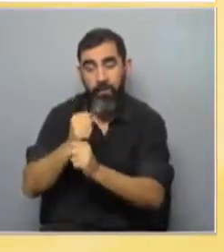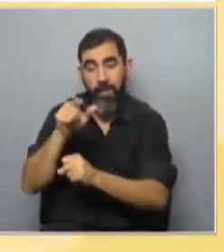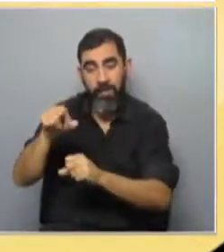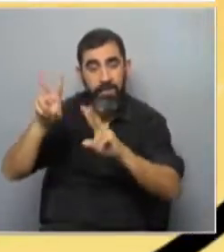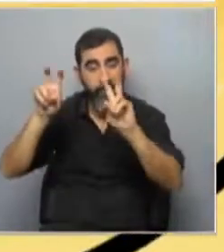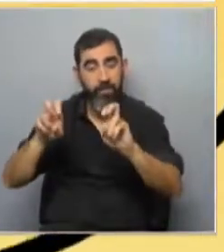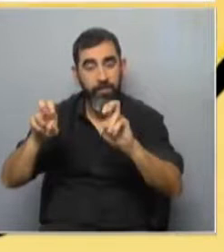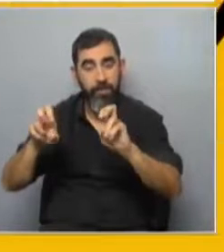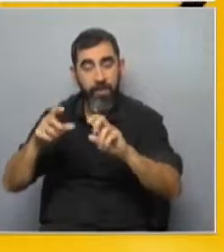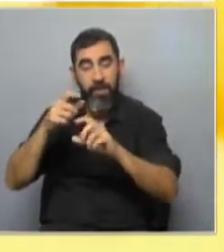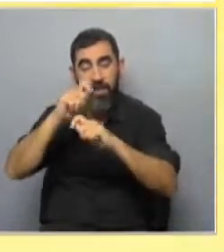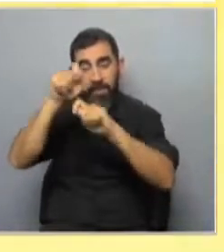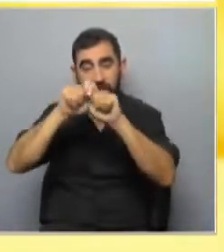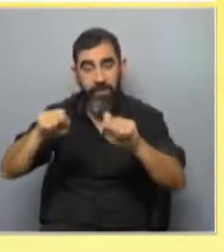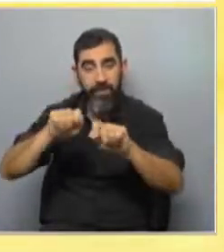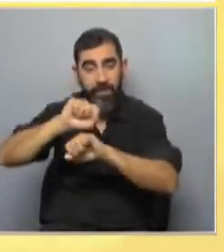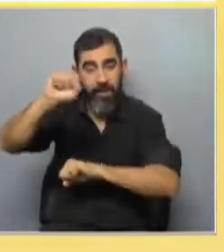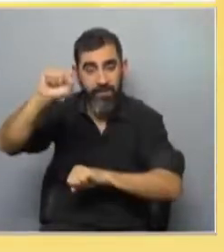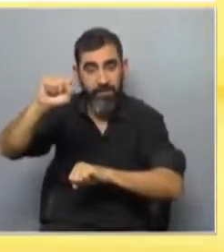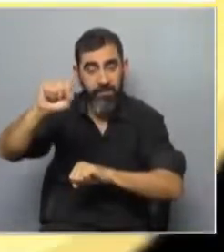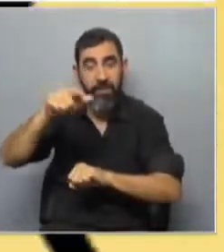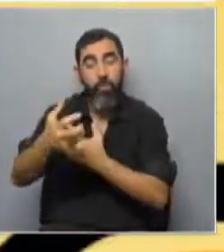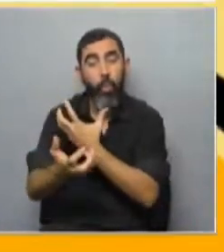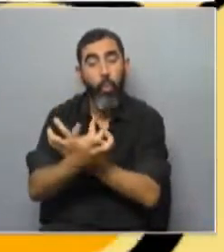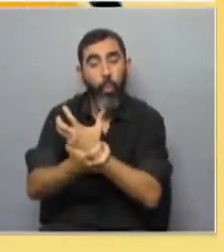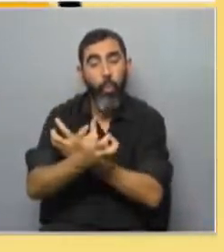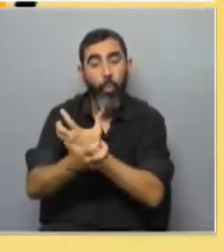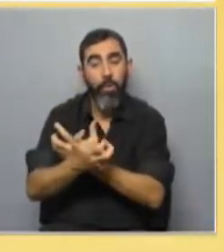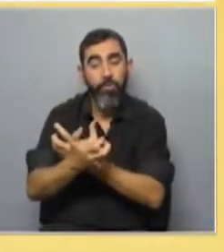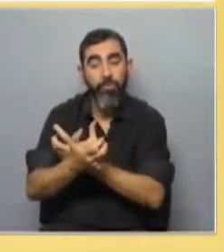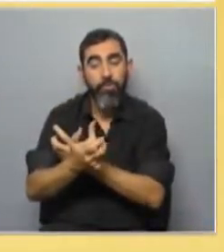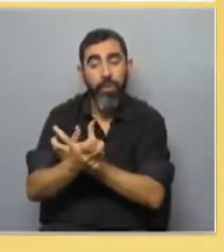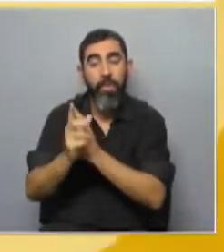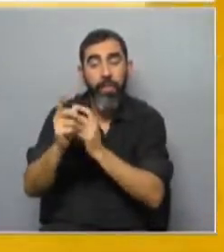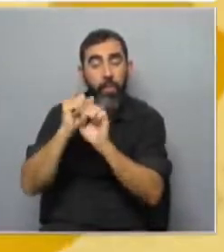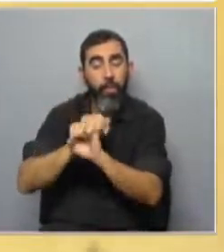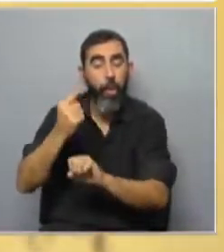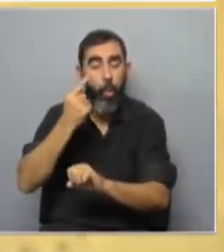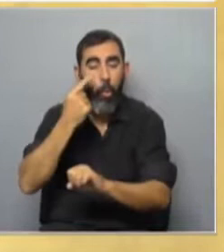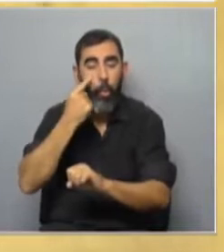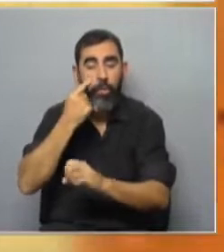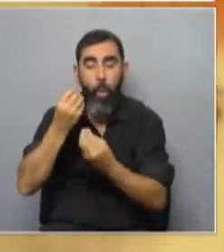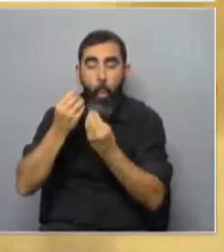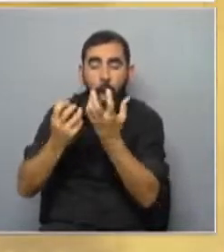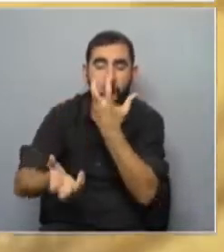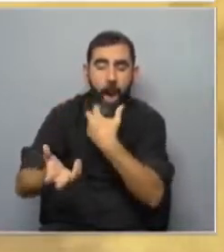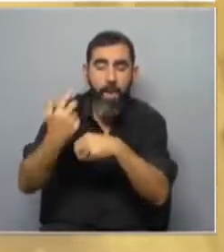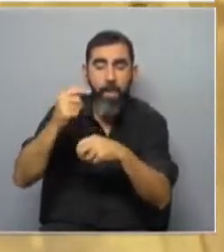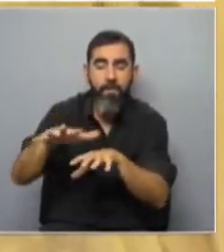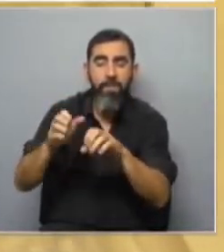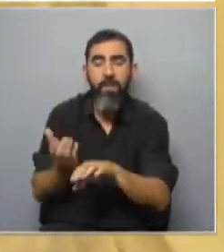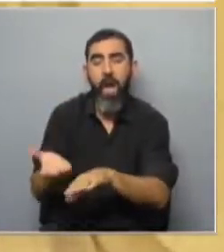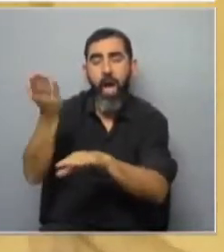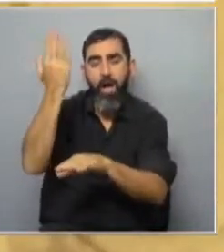Sebastián, en tu tesis de doctorado. En definitiva, estos huesos nos tienen que permitir conocer, bueno, qué especies habitaban y